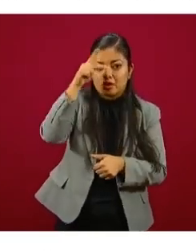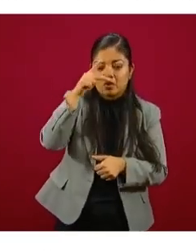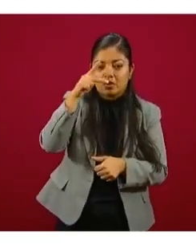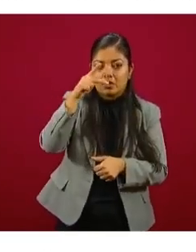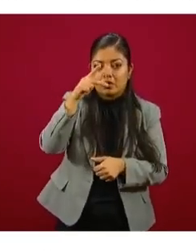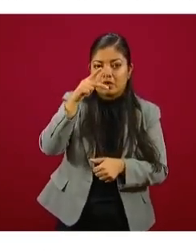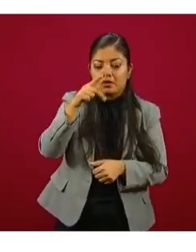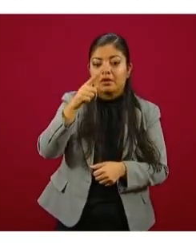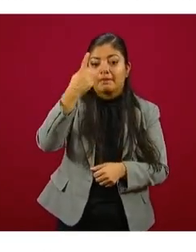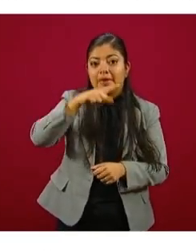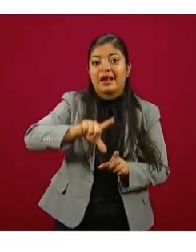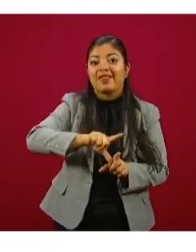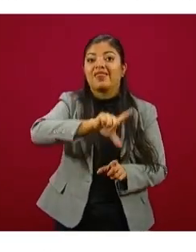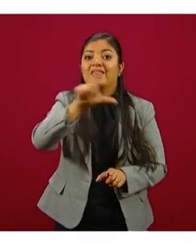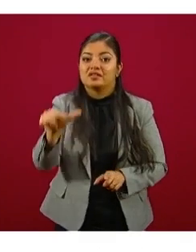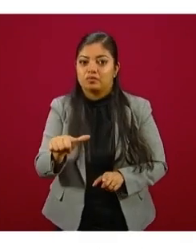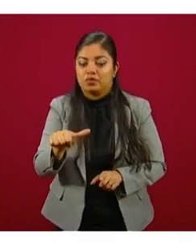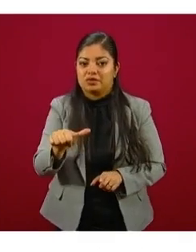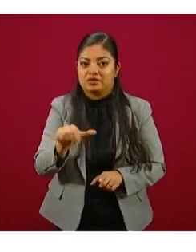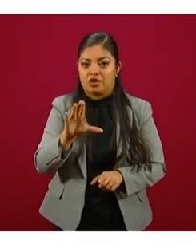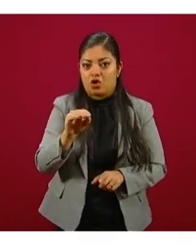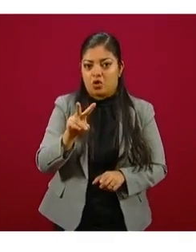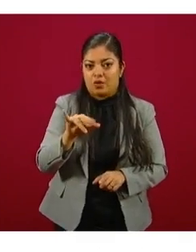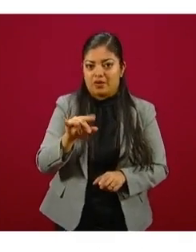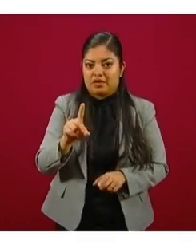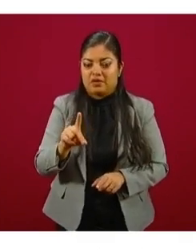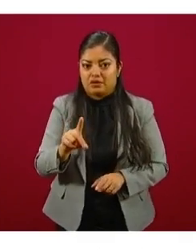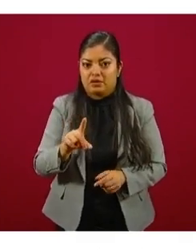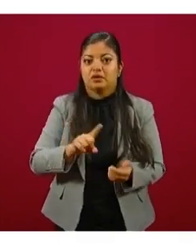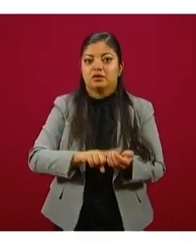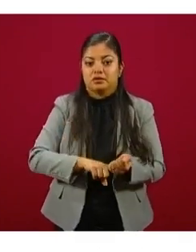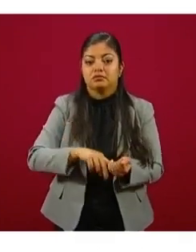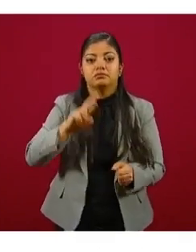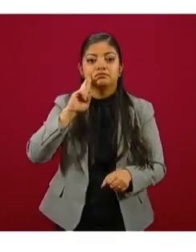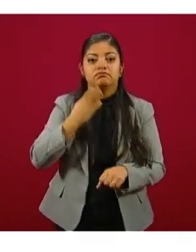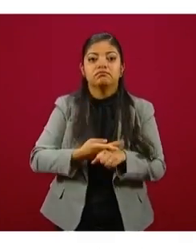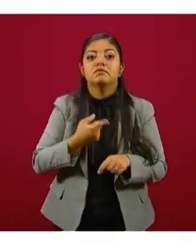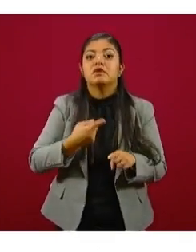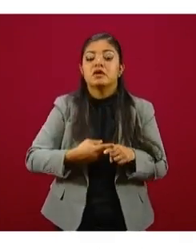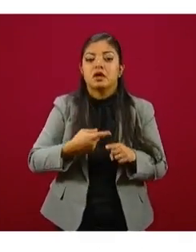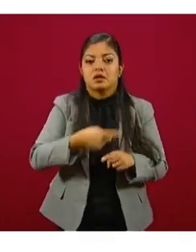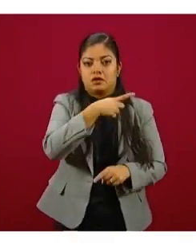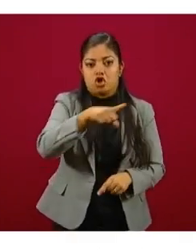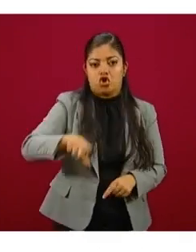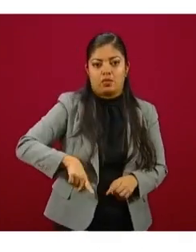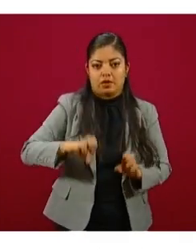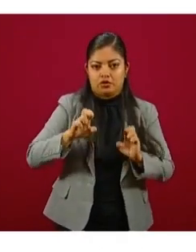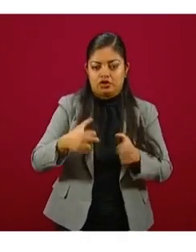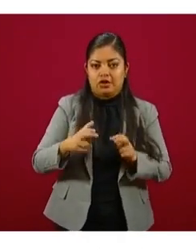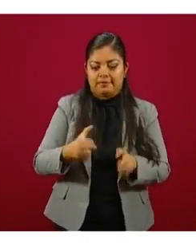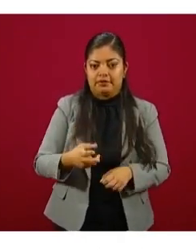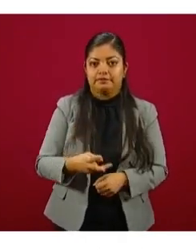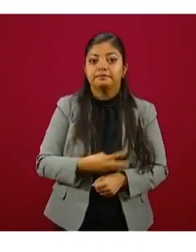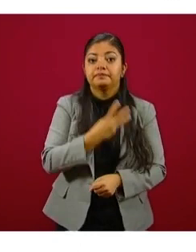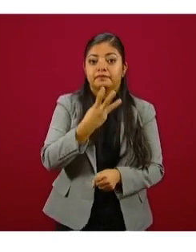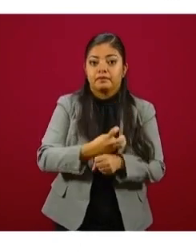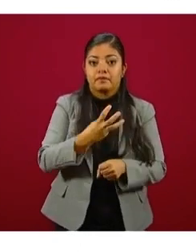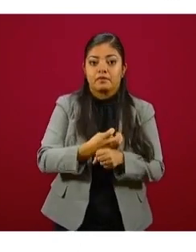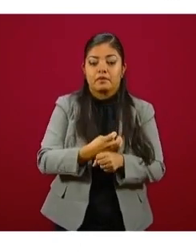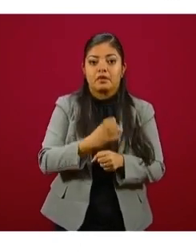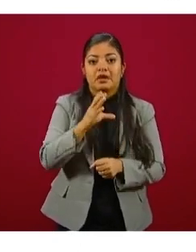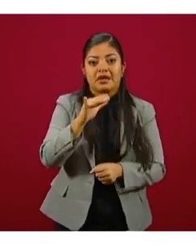post-COVID y la autoridad sanitaria responsable es el gobierno del estado de Chiapas. Tercero, el CRIT